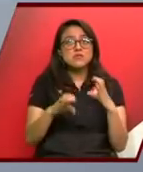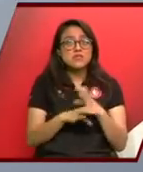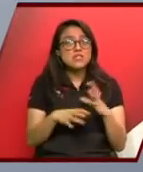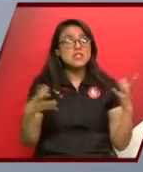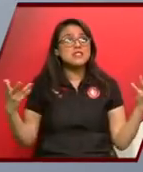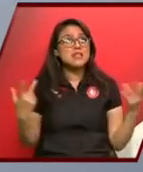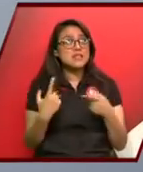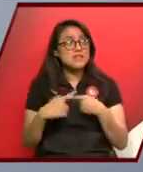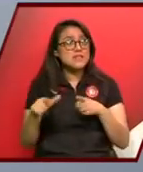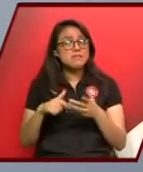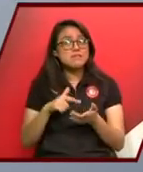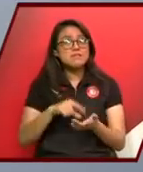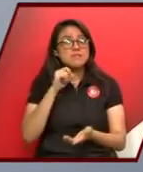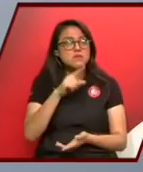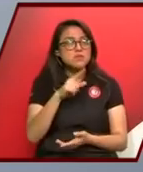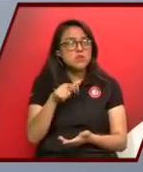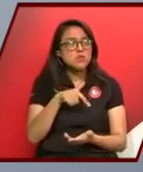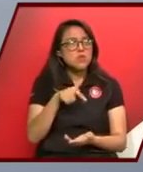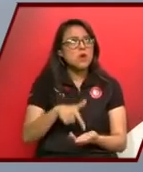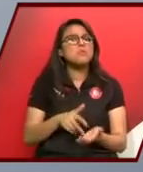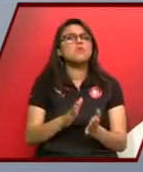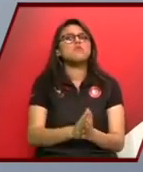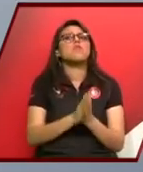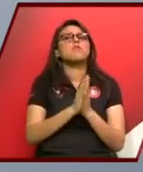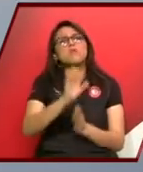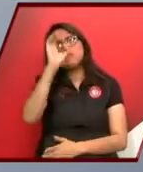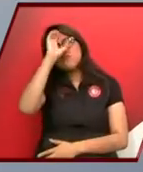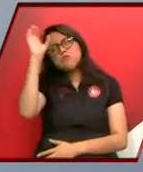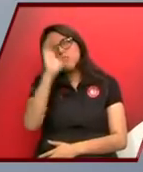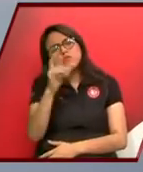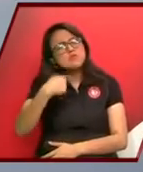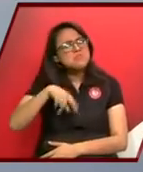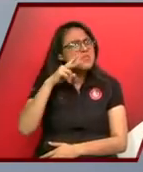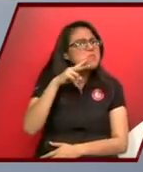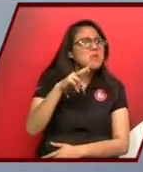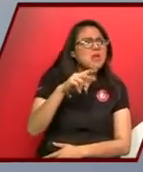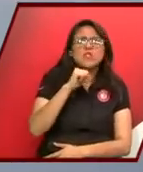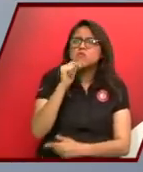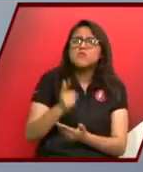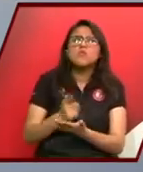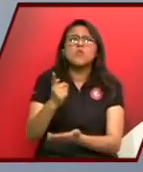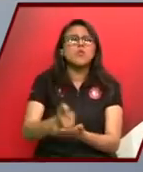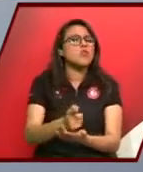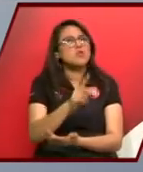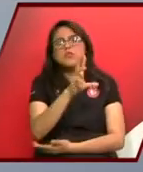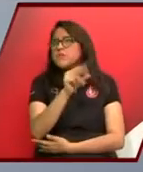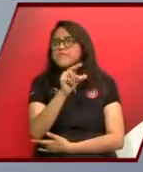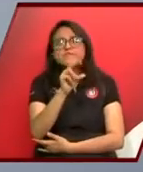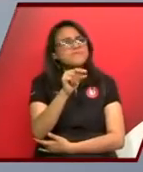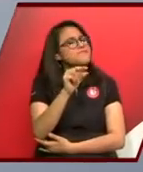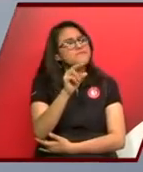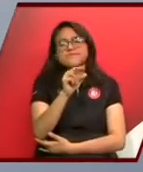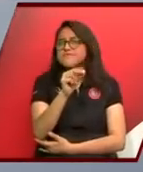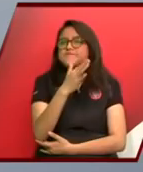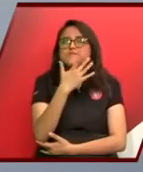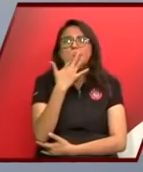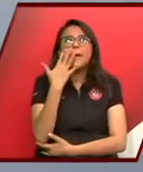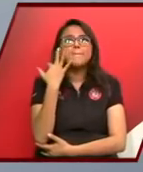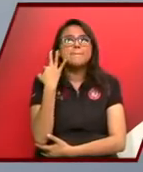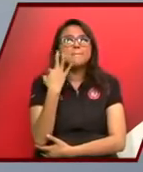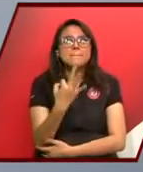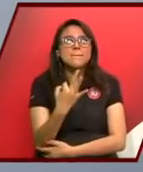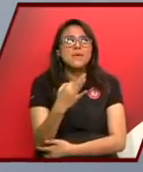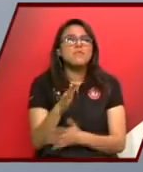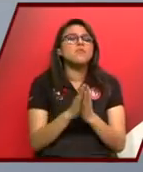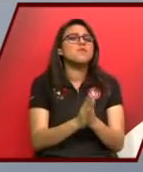mismo? ¿No se le hace una crueldad que yo estoy viendo nada más si no estoy no, allá? No, no, no, no se me hace crueldad. Qué delicia, qué